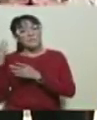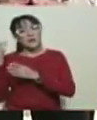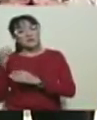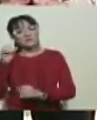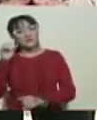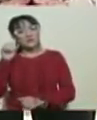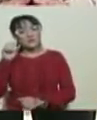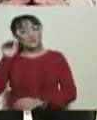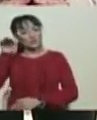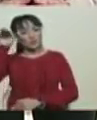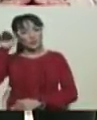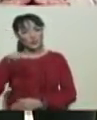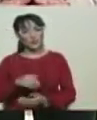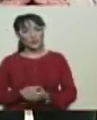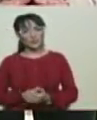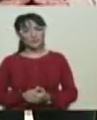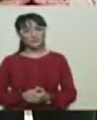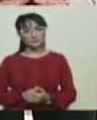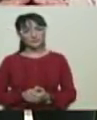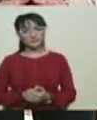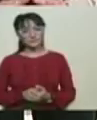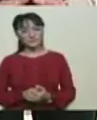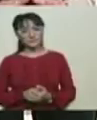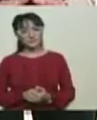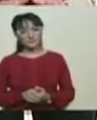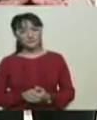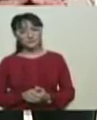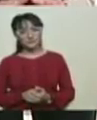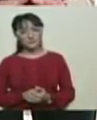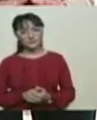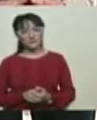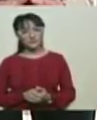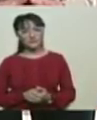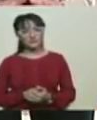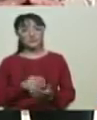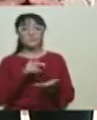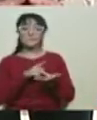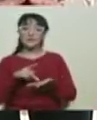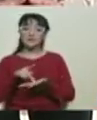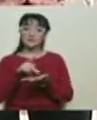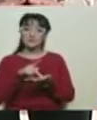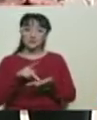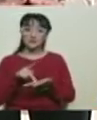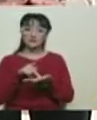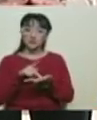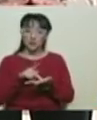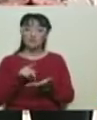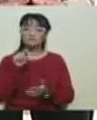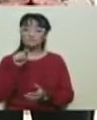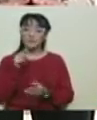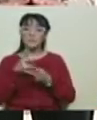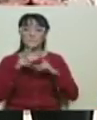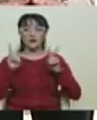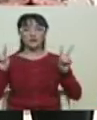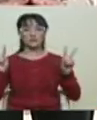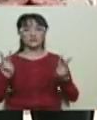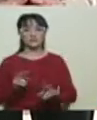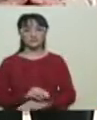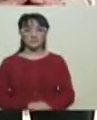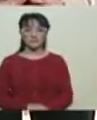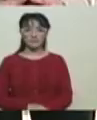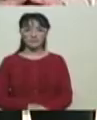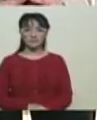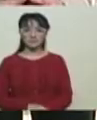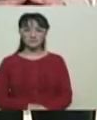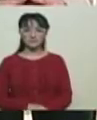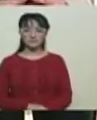y somos capaces de asumir la participación como un mensaje claro de paz, de